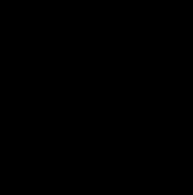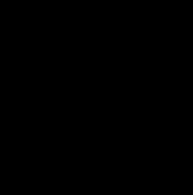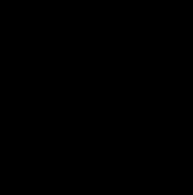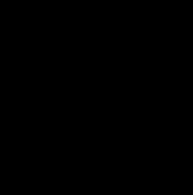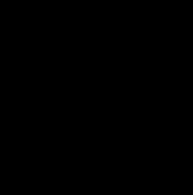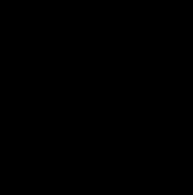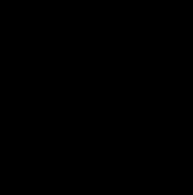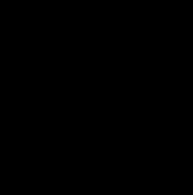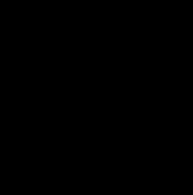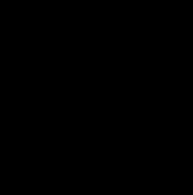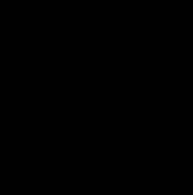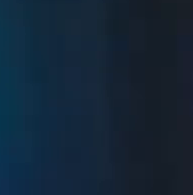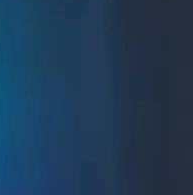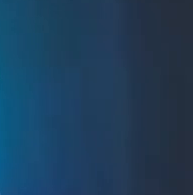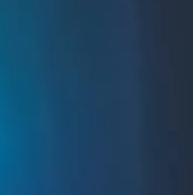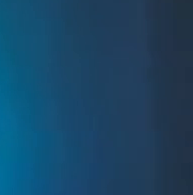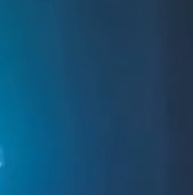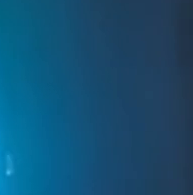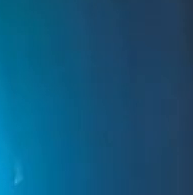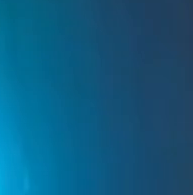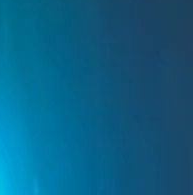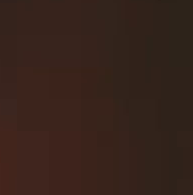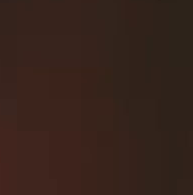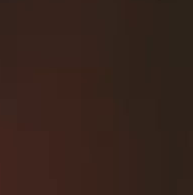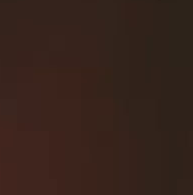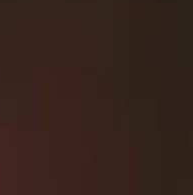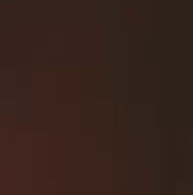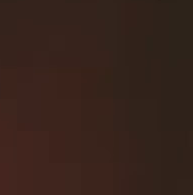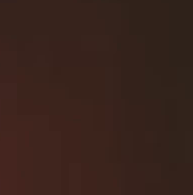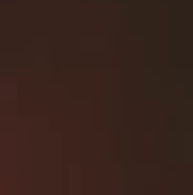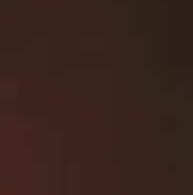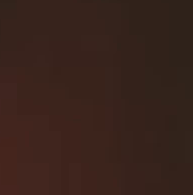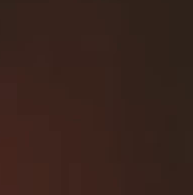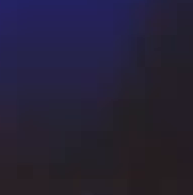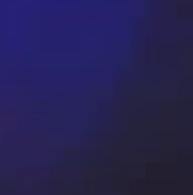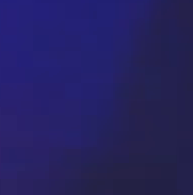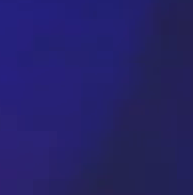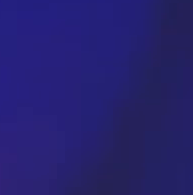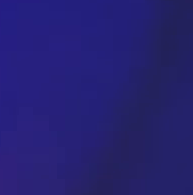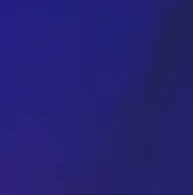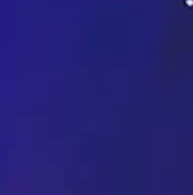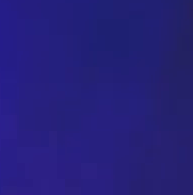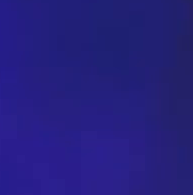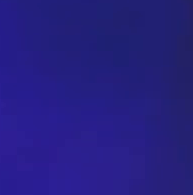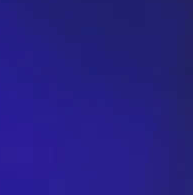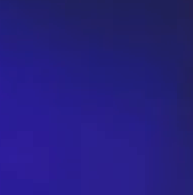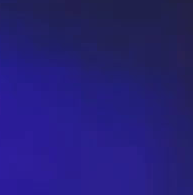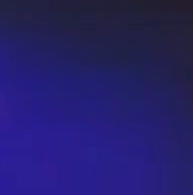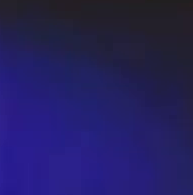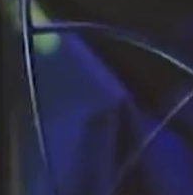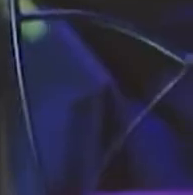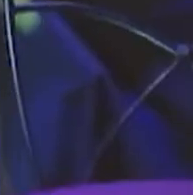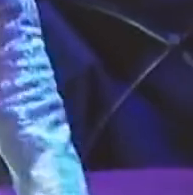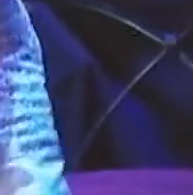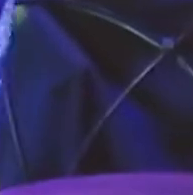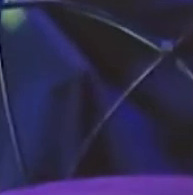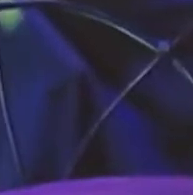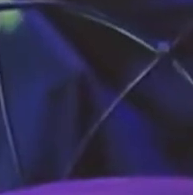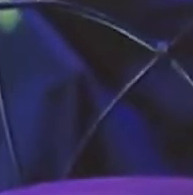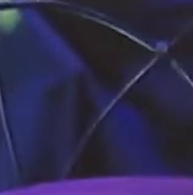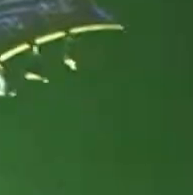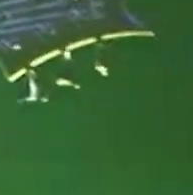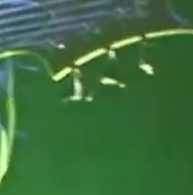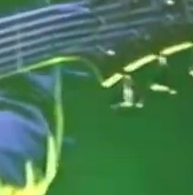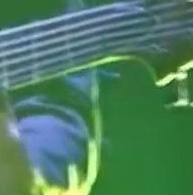Costa Rica suena así, el espacio musical creado exclusivamente para el artista nacional. Nuevos